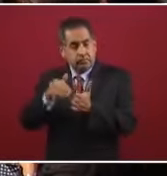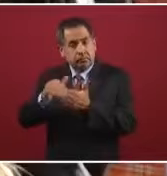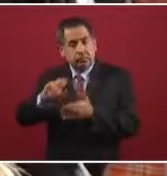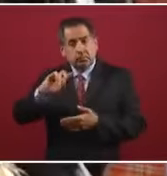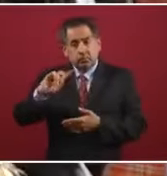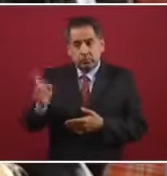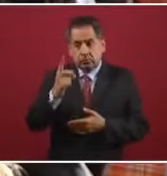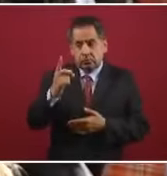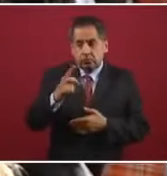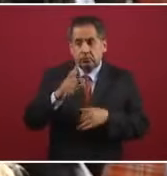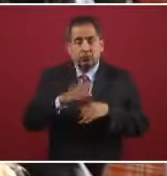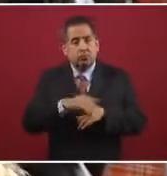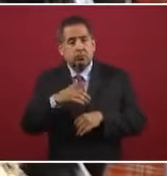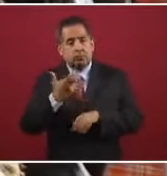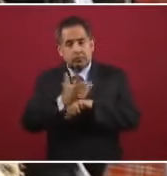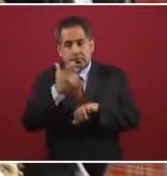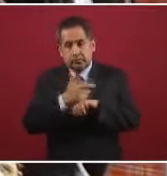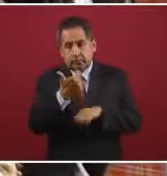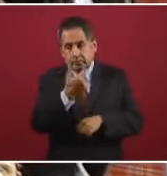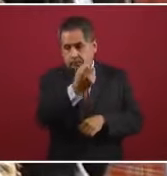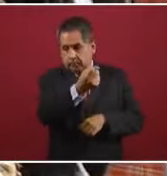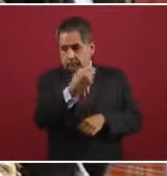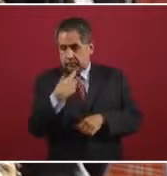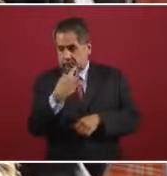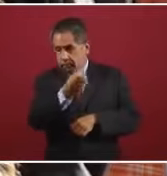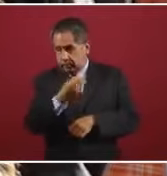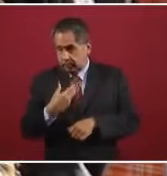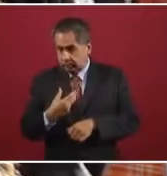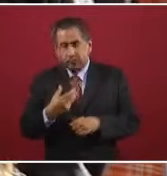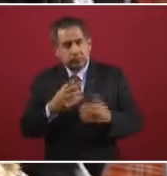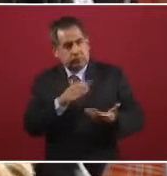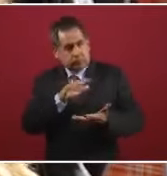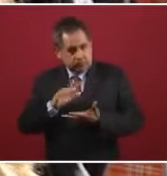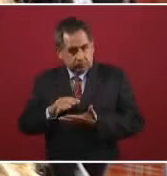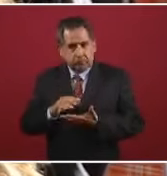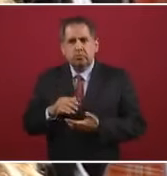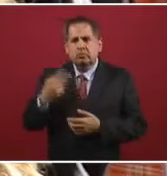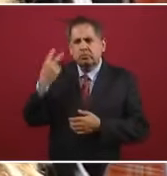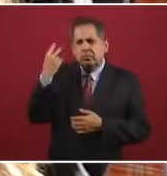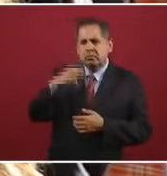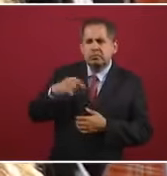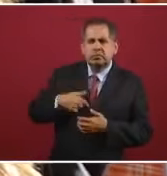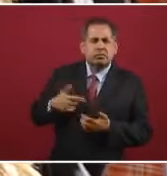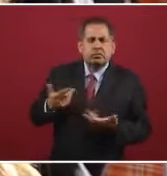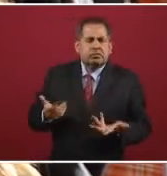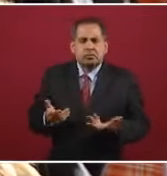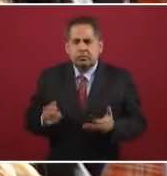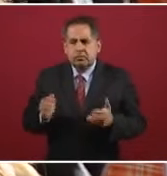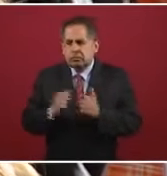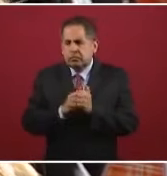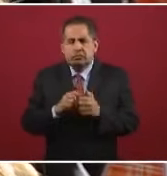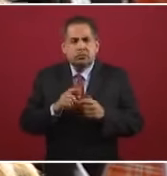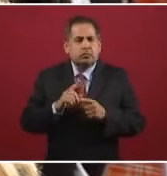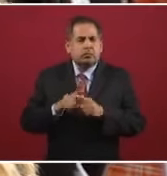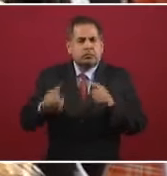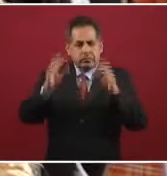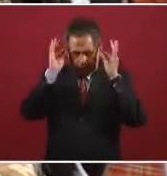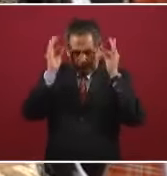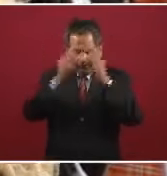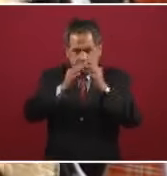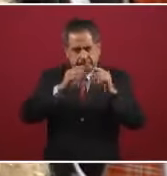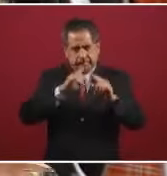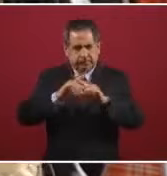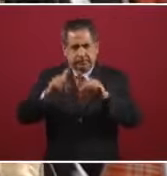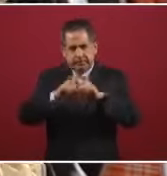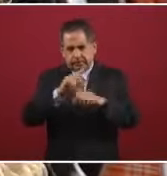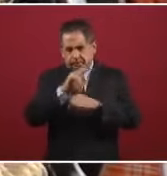3,270 millones de dólares por remesas. Yo quiero preguntarle qué está haciendo México en conjunto con los consulados de